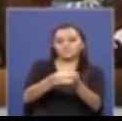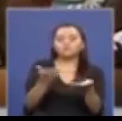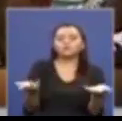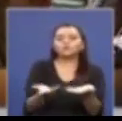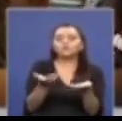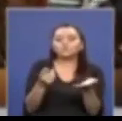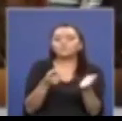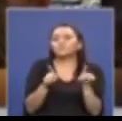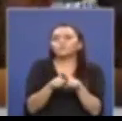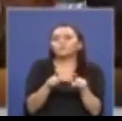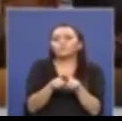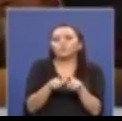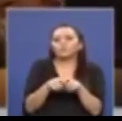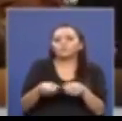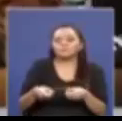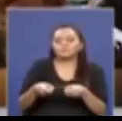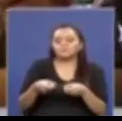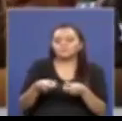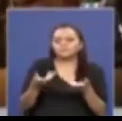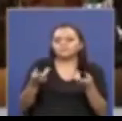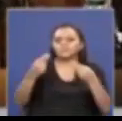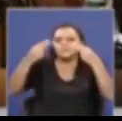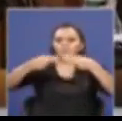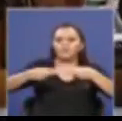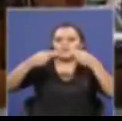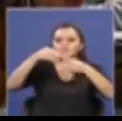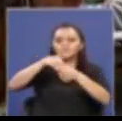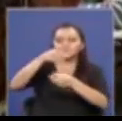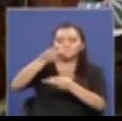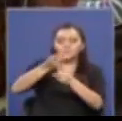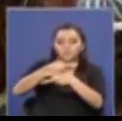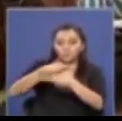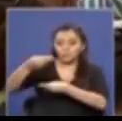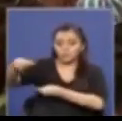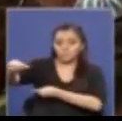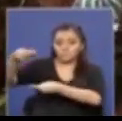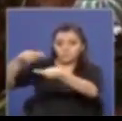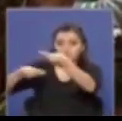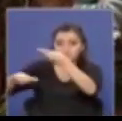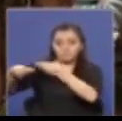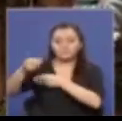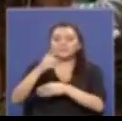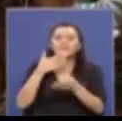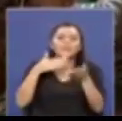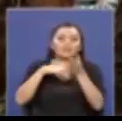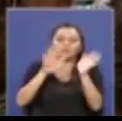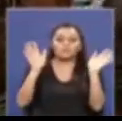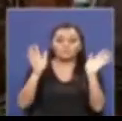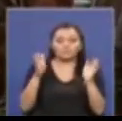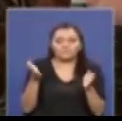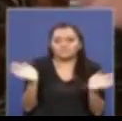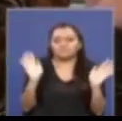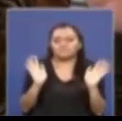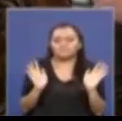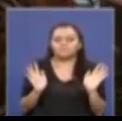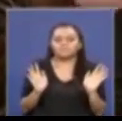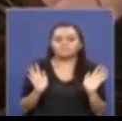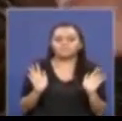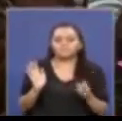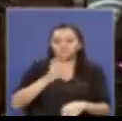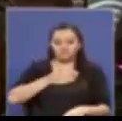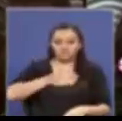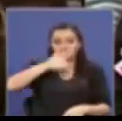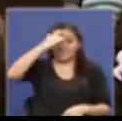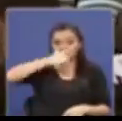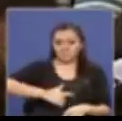la canasta fronteriza que se ha definido. Además, si hay productores que tienen deudas